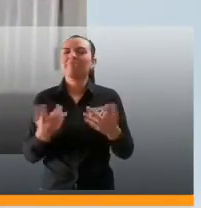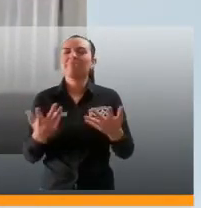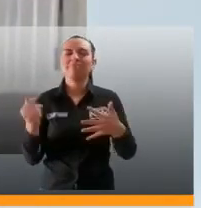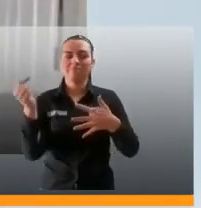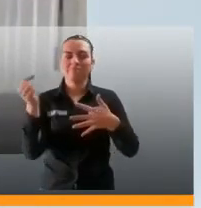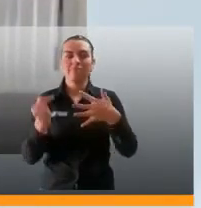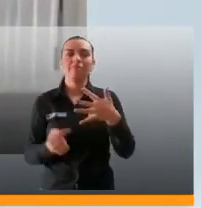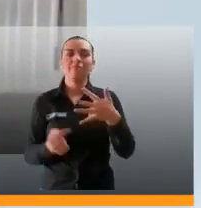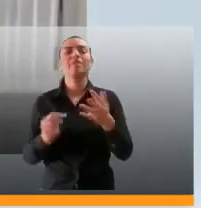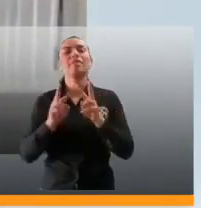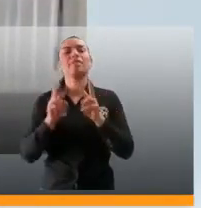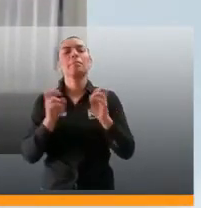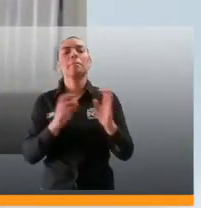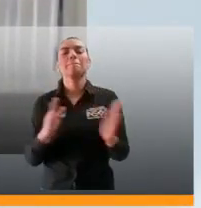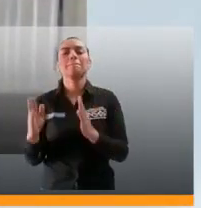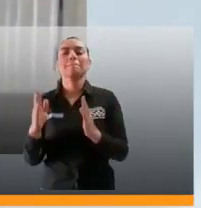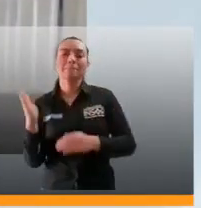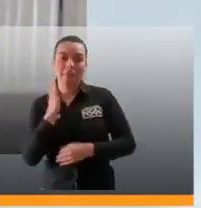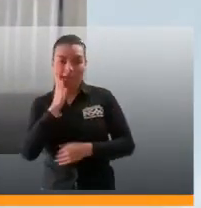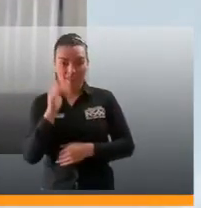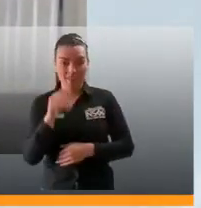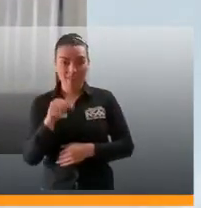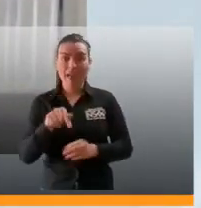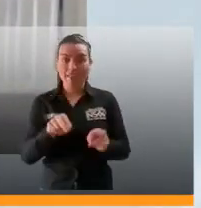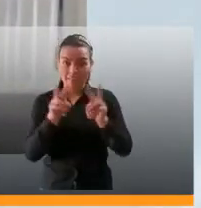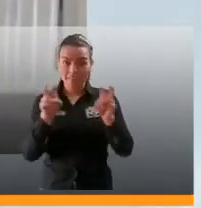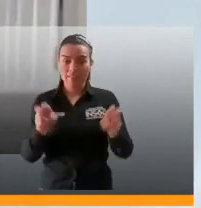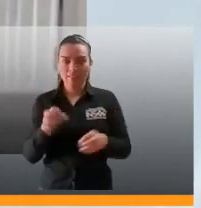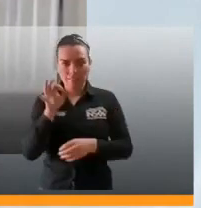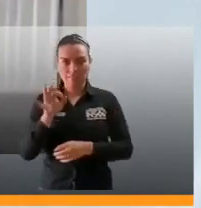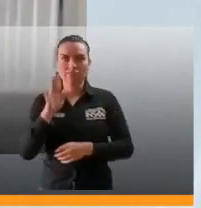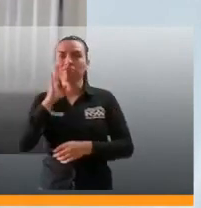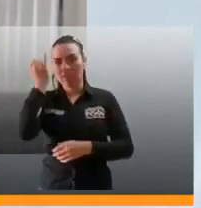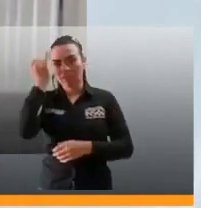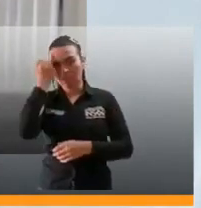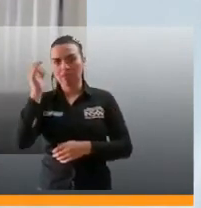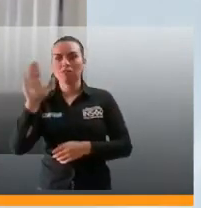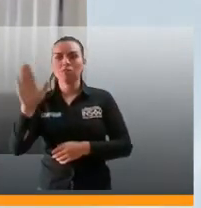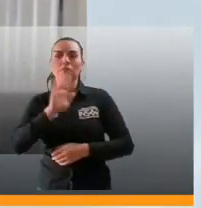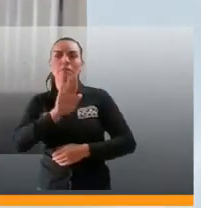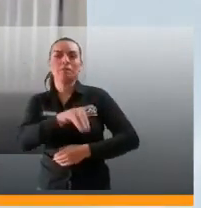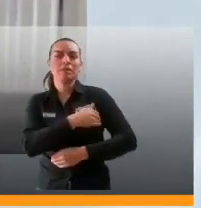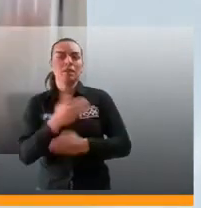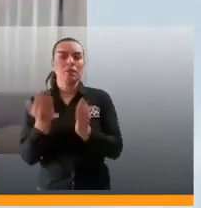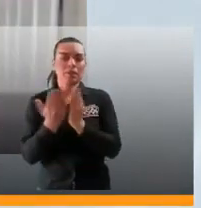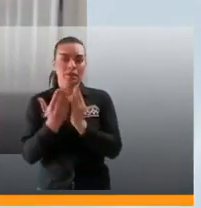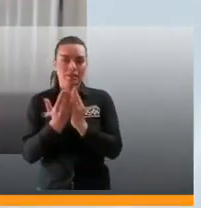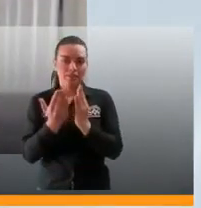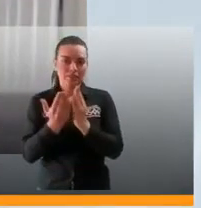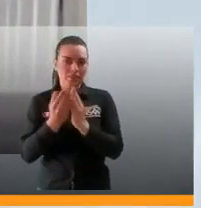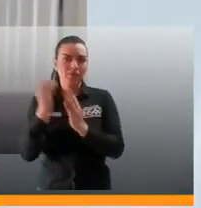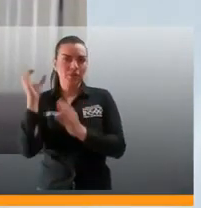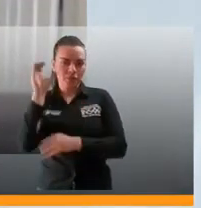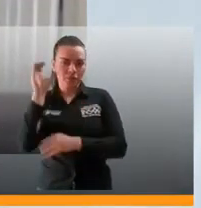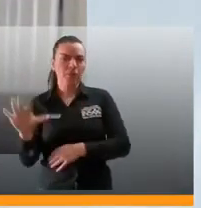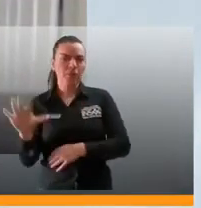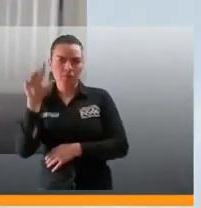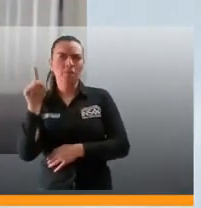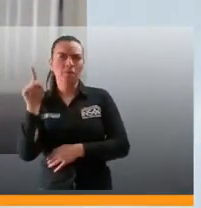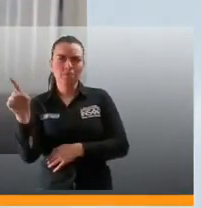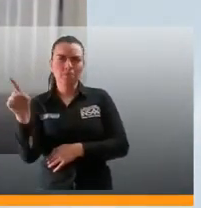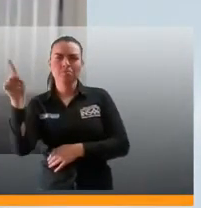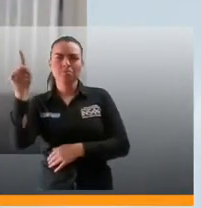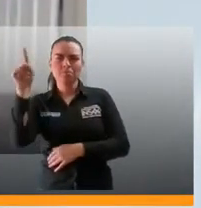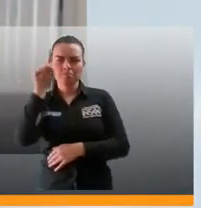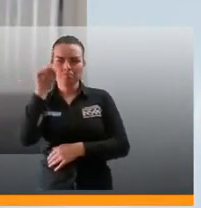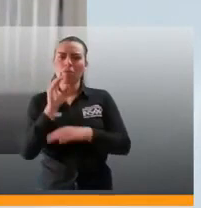Padrino. Realmente el Plan Padrino fue una iniciativa del Ministerio de Educación Nacional en conjunto con algunas instituciones, sobre